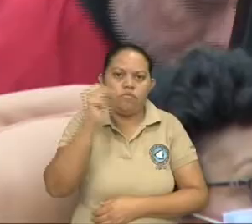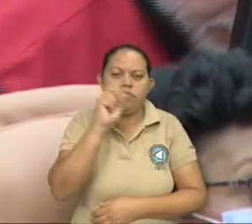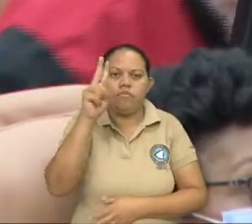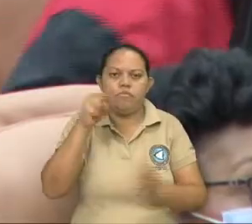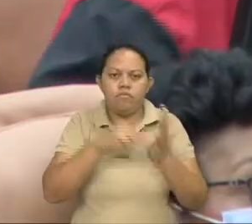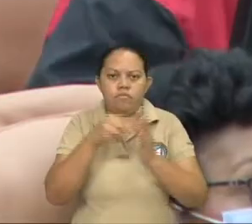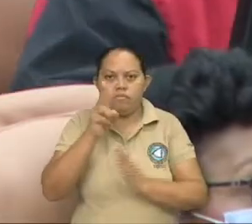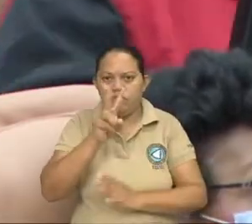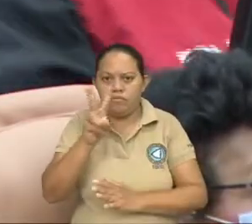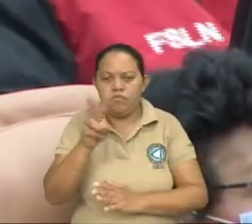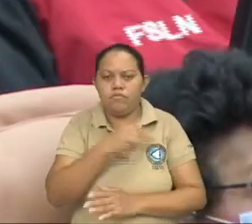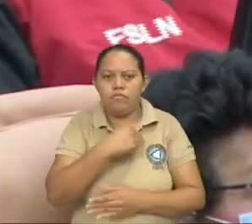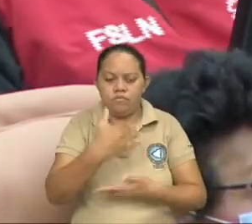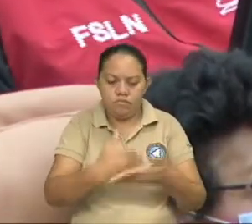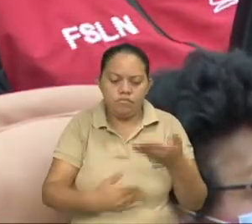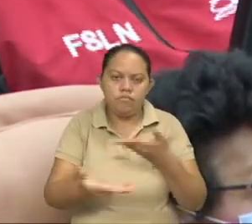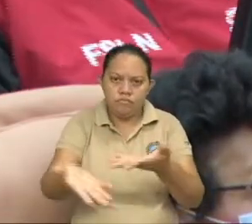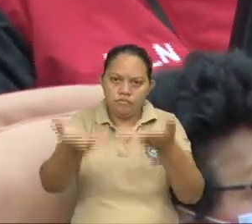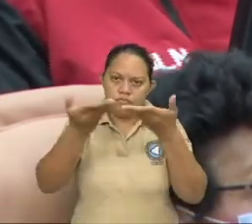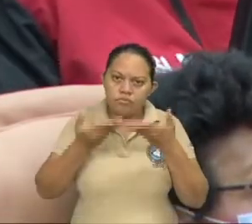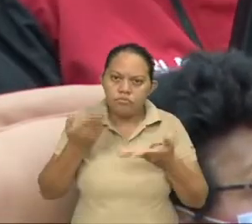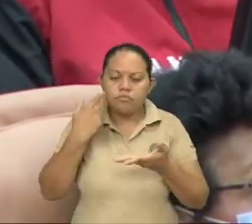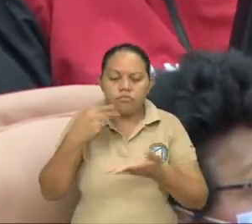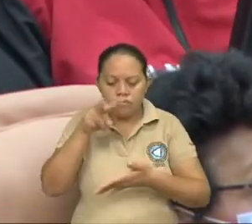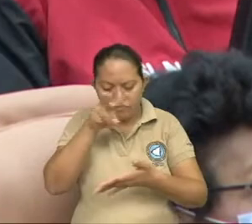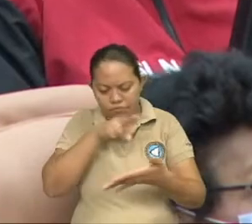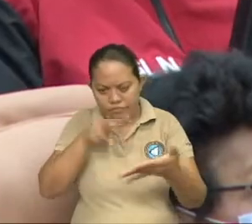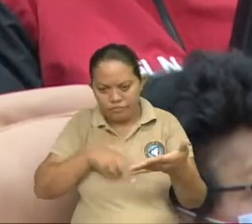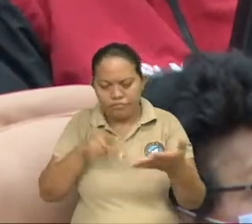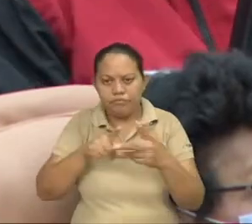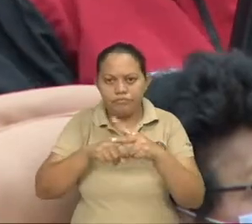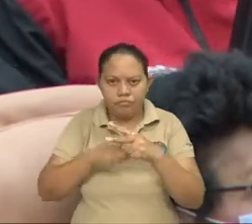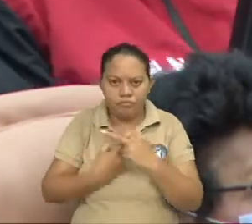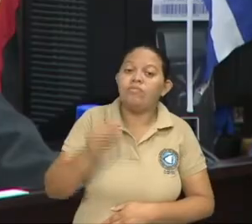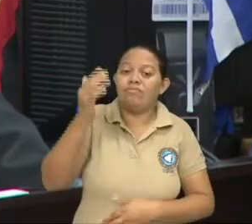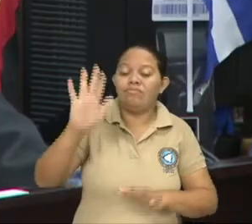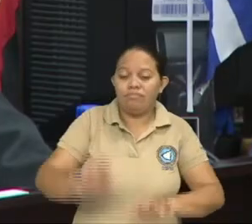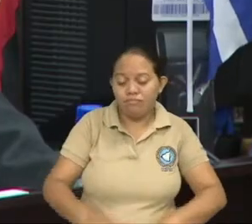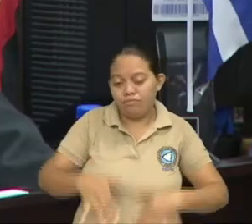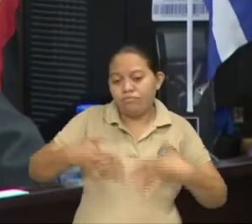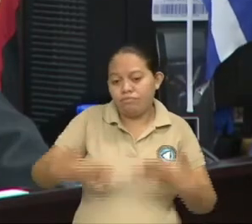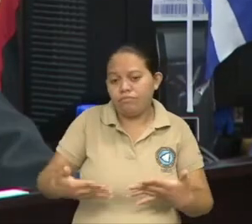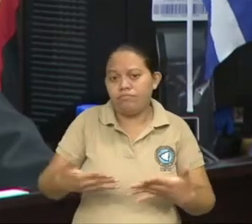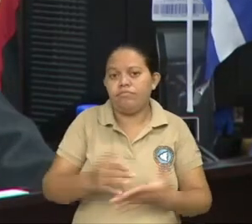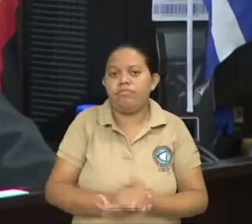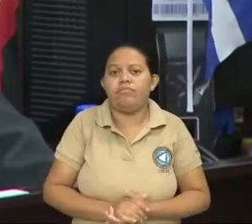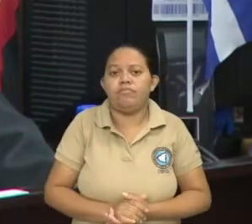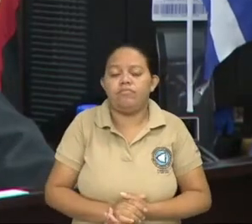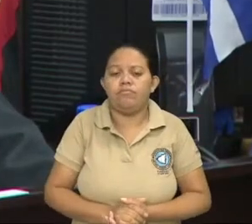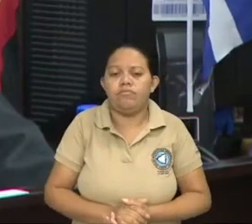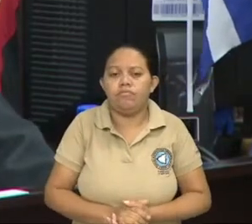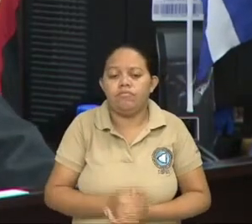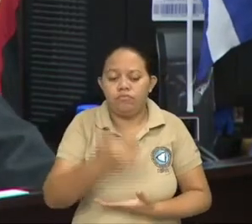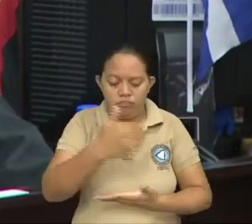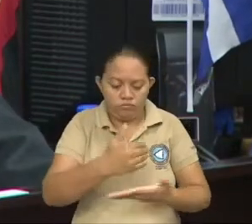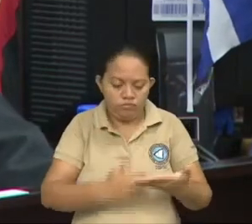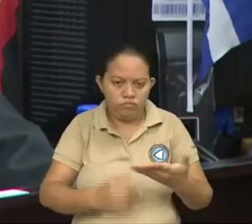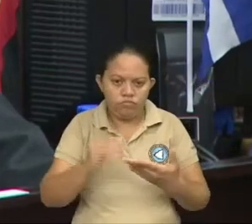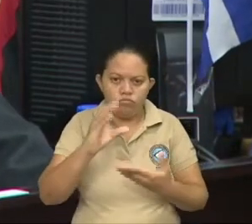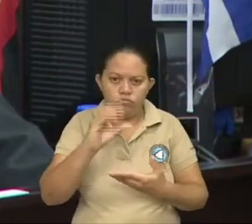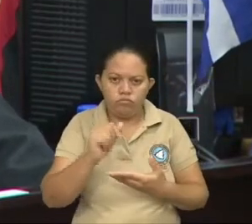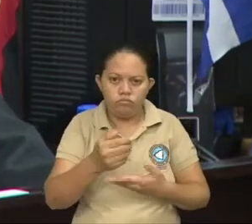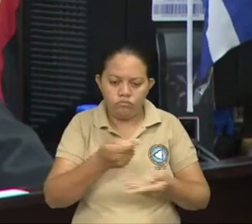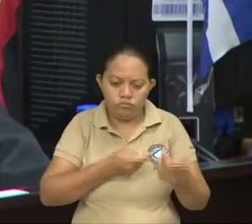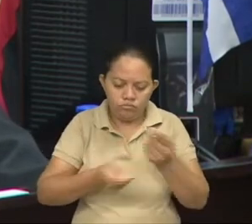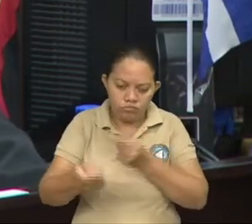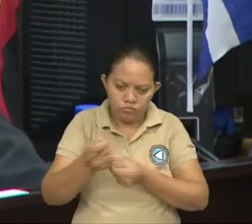1.500 asociaciones cerradas en lo que va del año. En la lista se encuentran la Asociación de Cafetaleros de Managua, Asociación Nicaragüense de Empresas